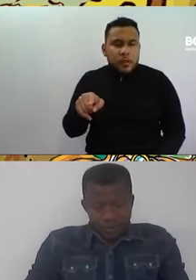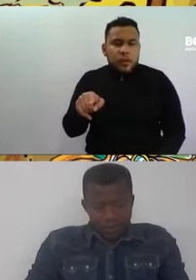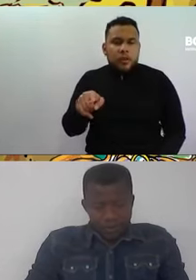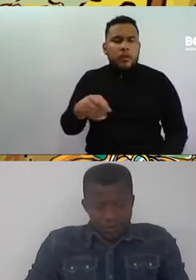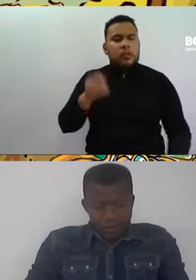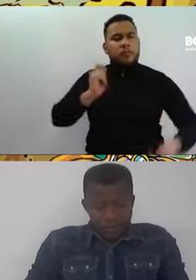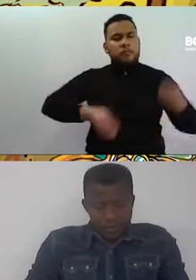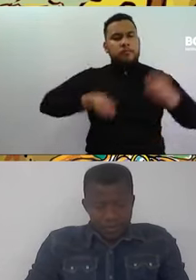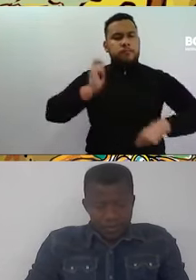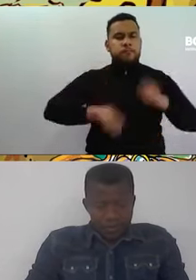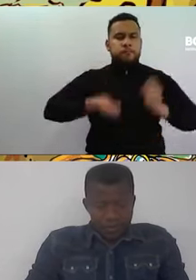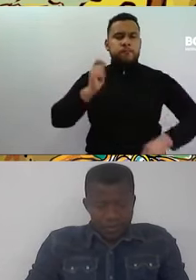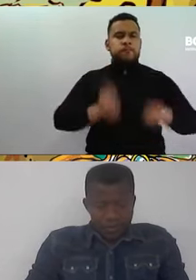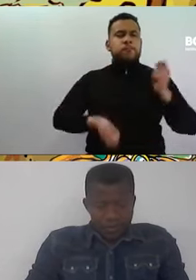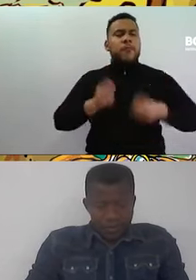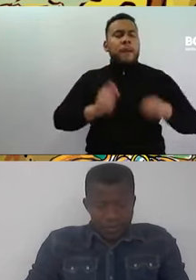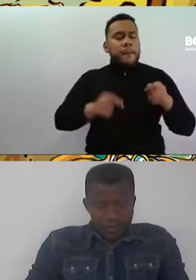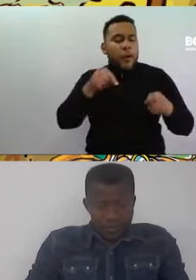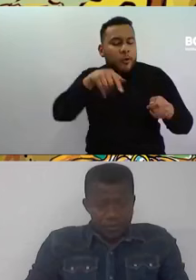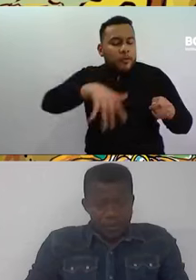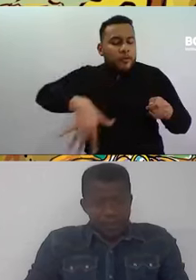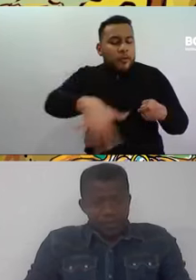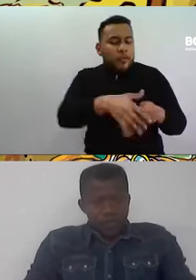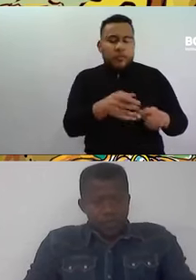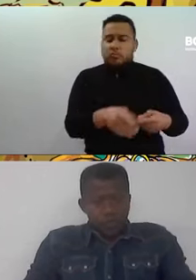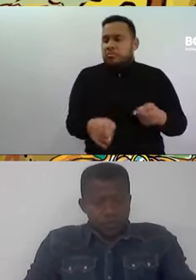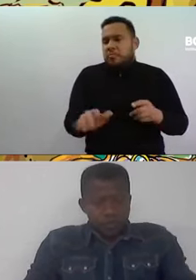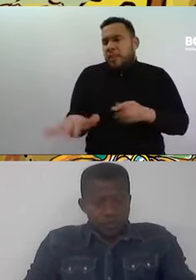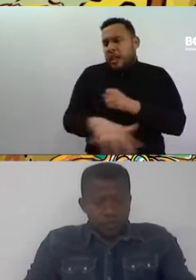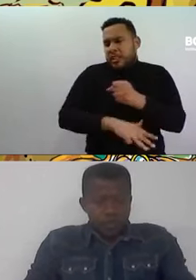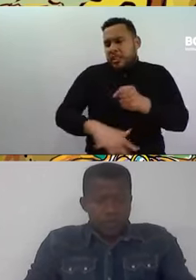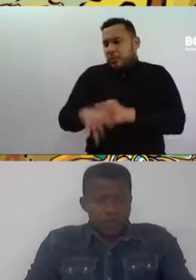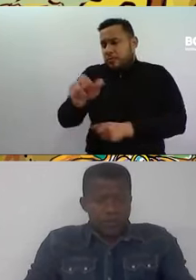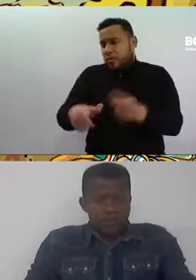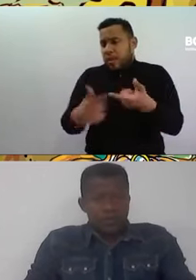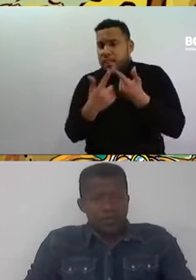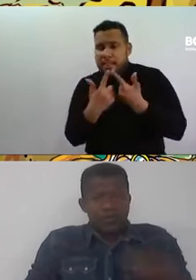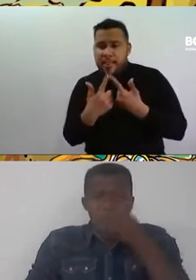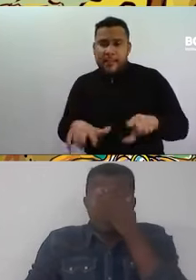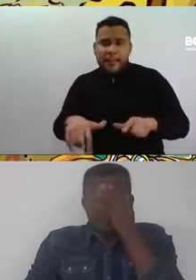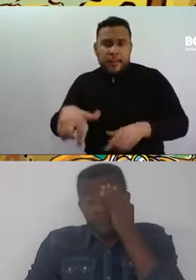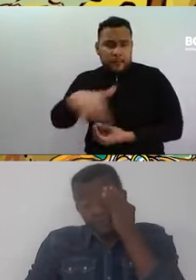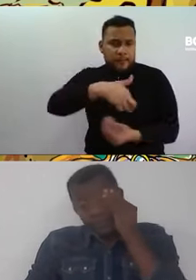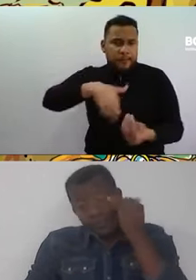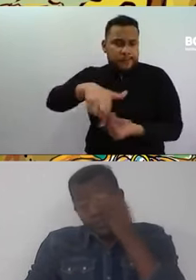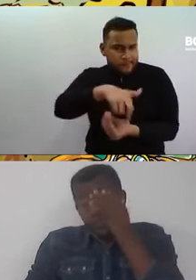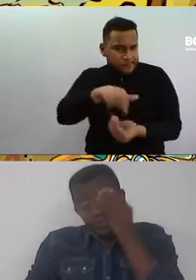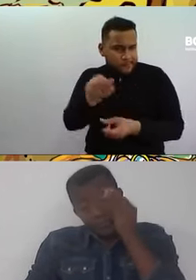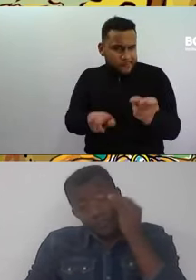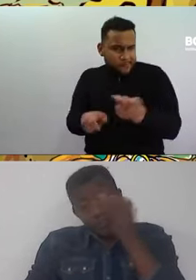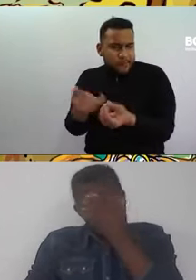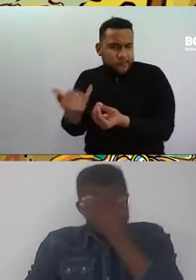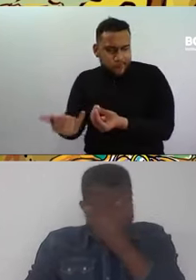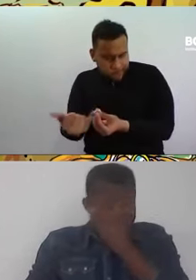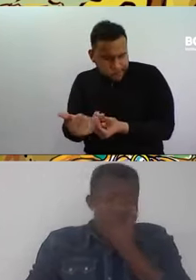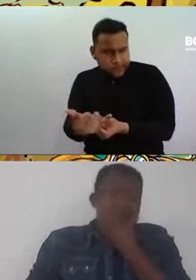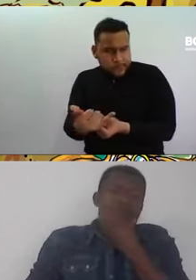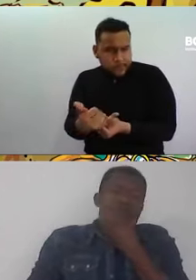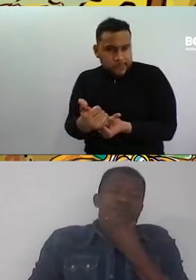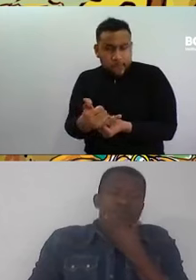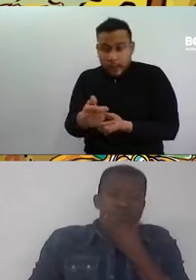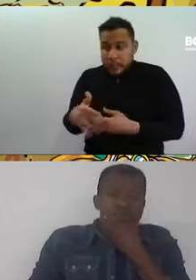instrumento básico en la libertad de los palenqueros para emitir los sonidos de la llegada del